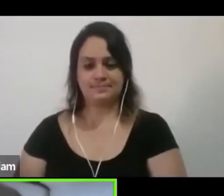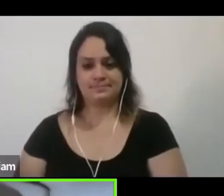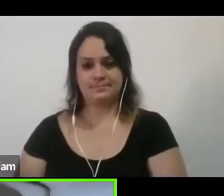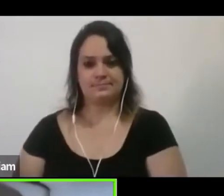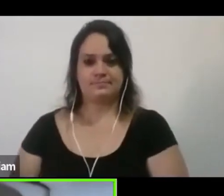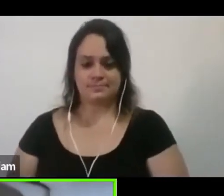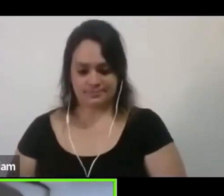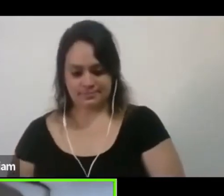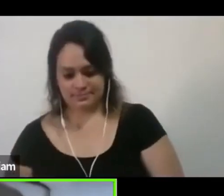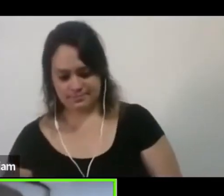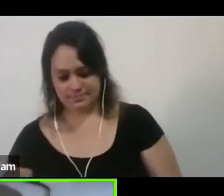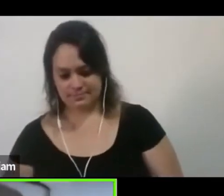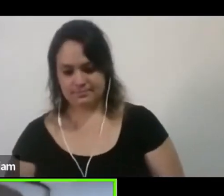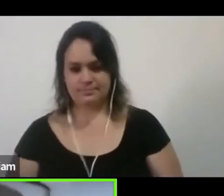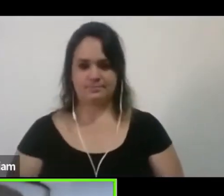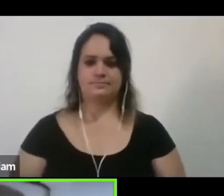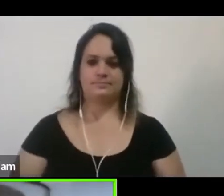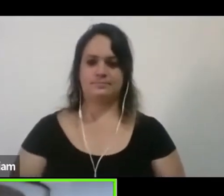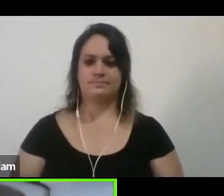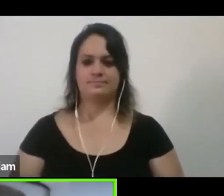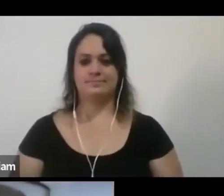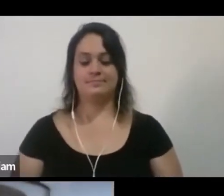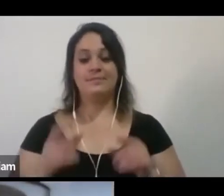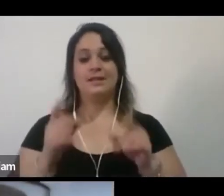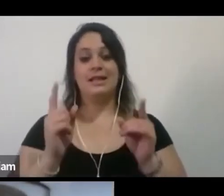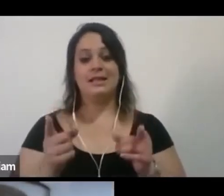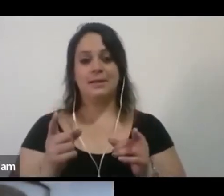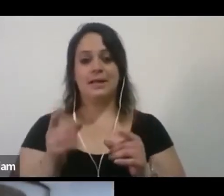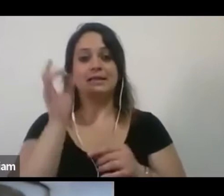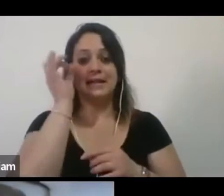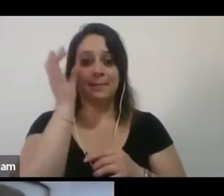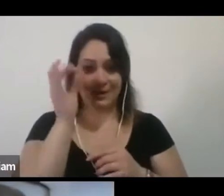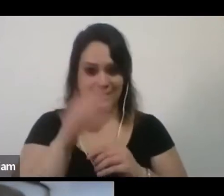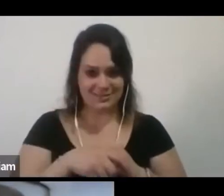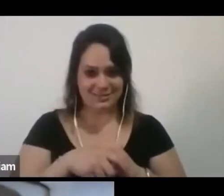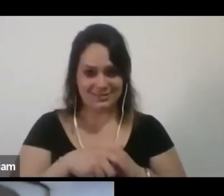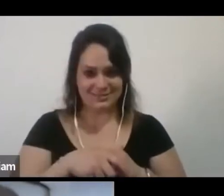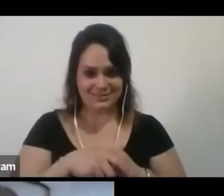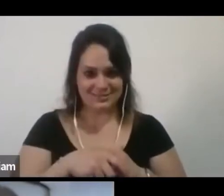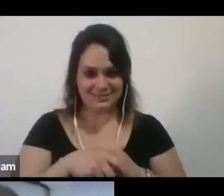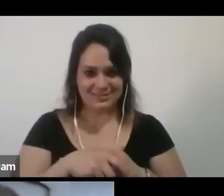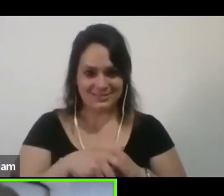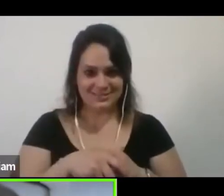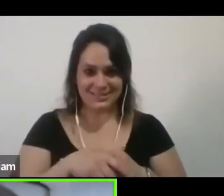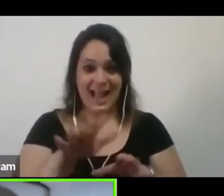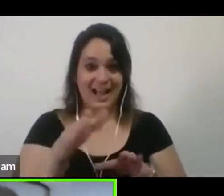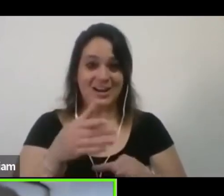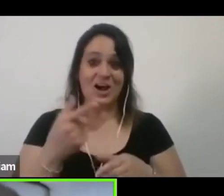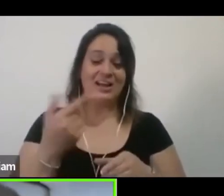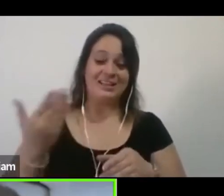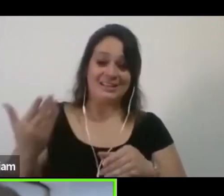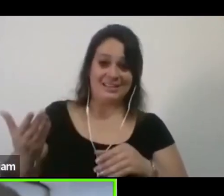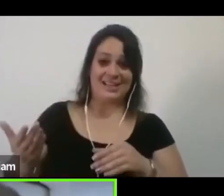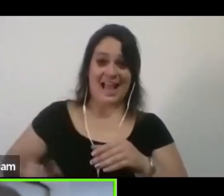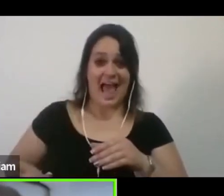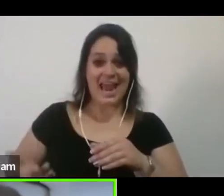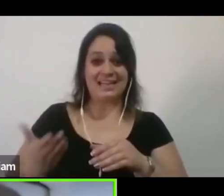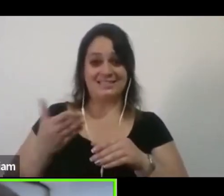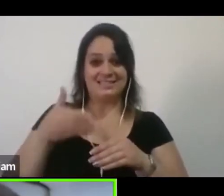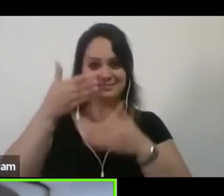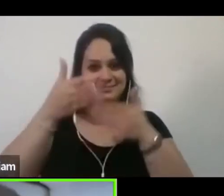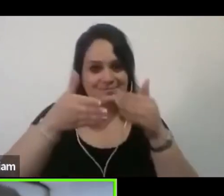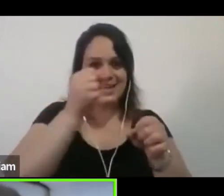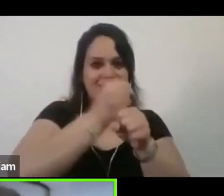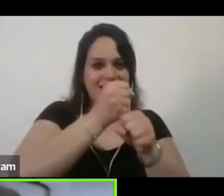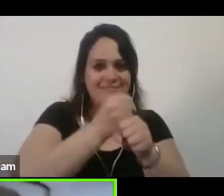Es animarse. En función de... Perdón, Mónica. Sí, no eso, animarse a transitar los